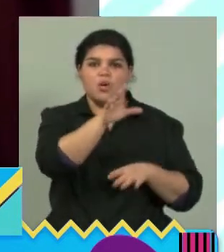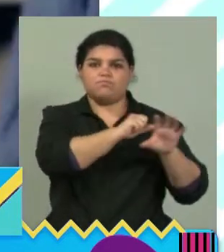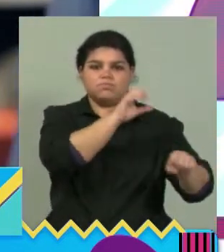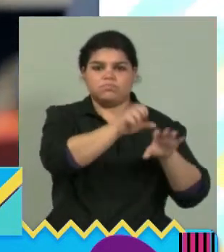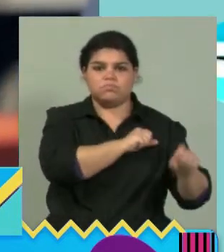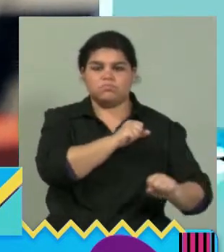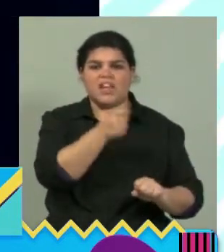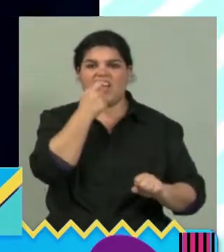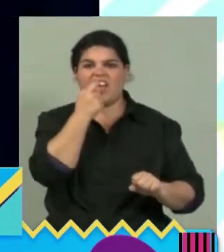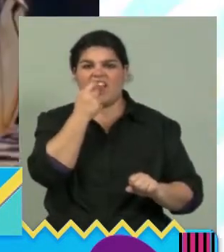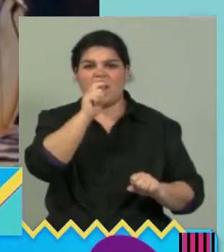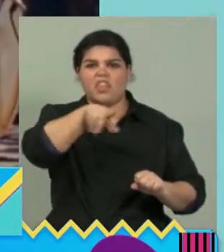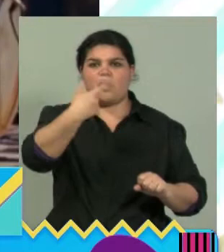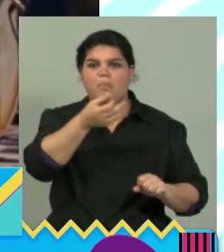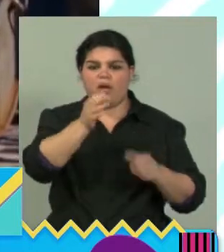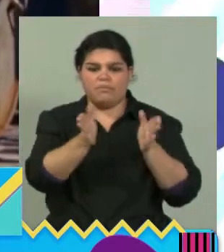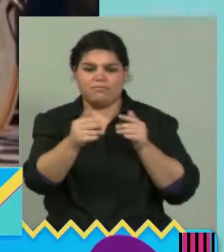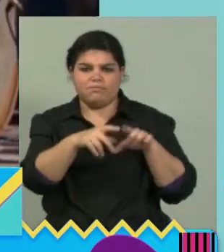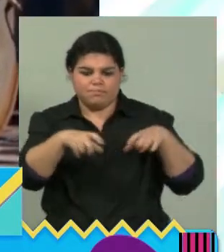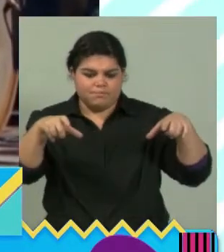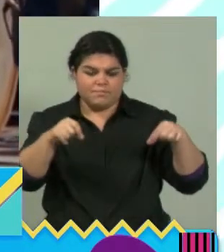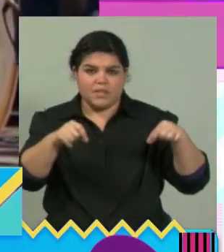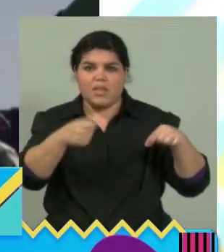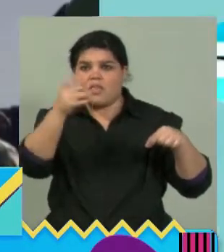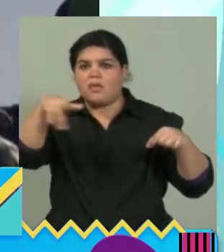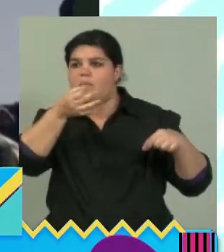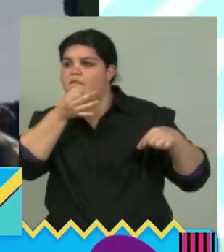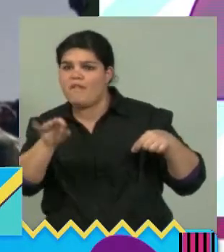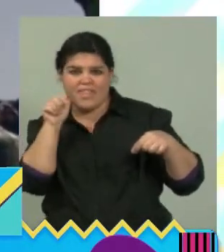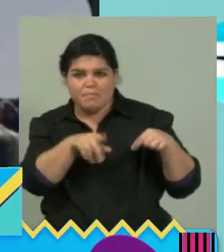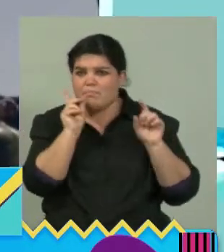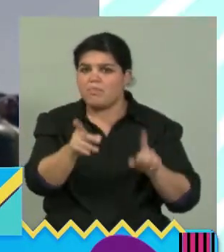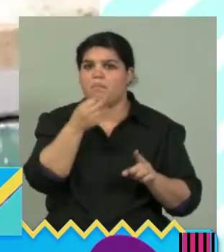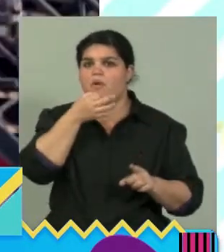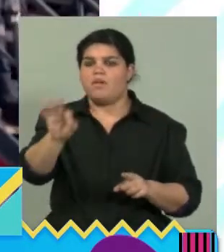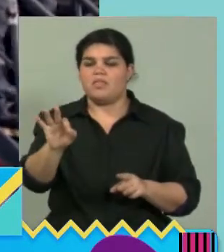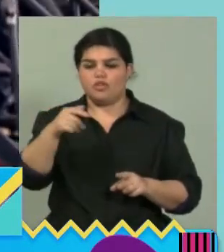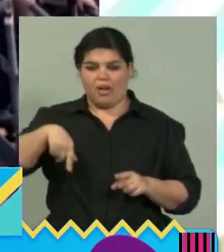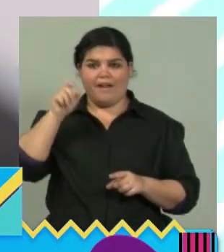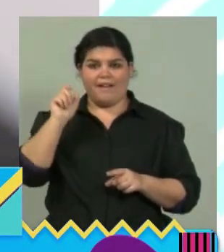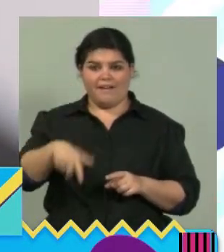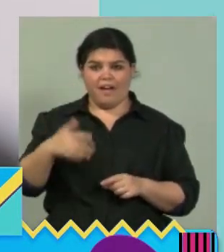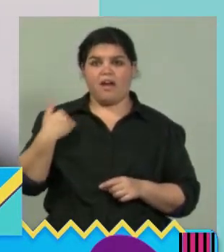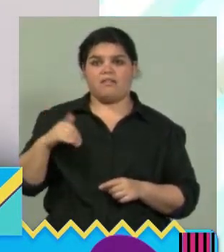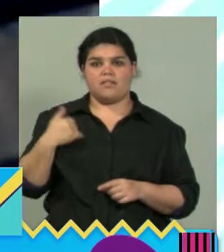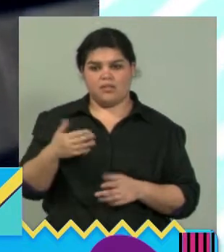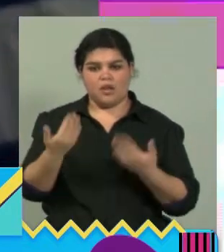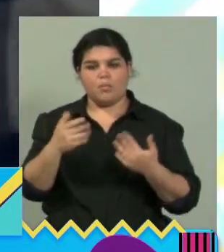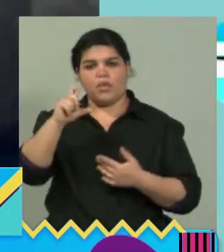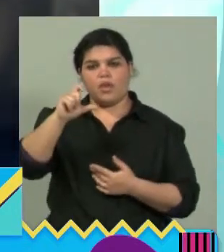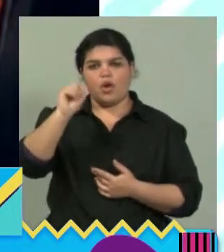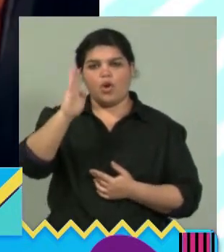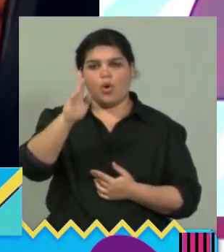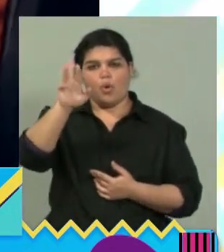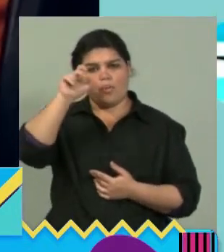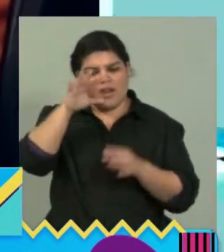un lingote y los exporta. Nosotros tenemos la posibilidad en Mendoza y en la Argentina de transformar el cobre en cobre fino para hacer hilados,